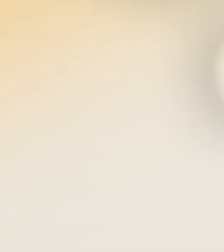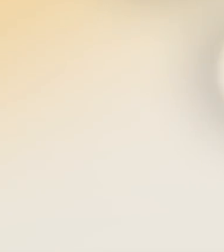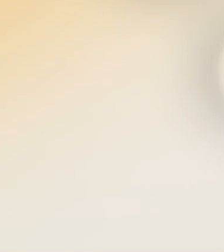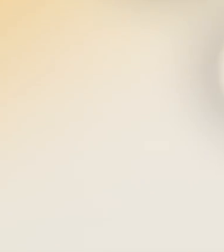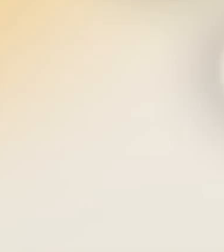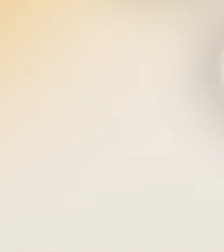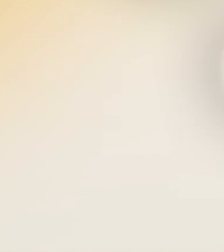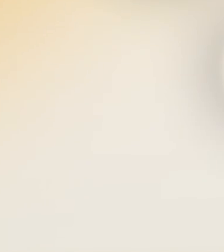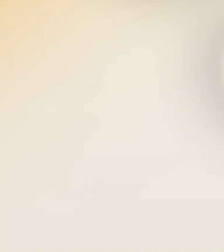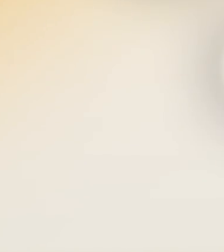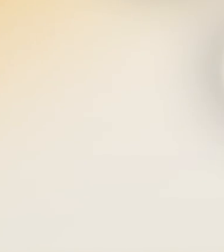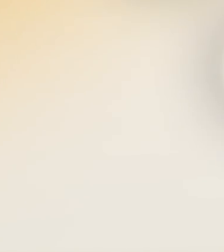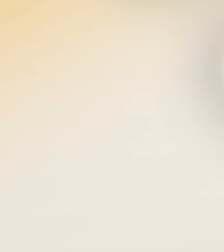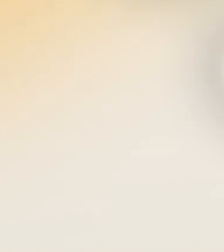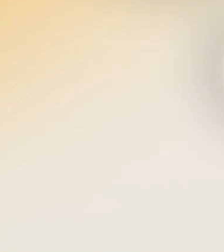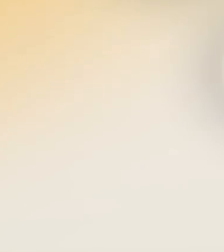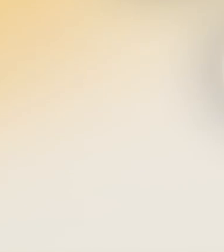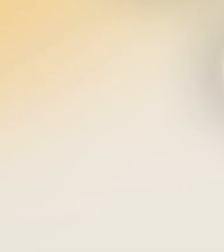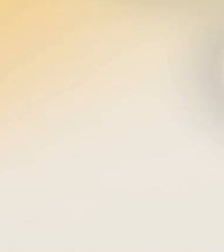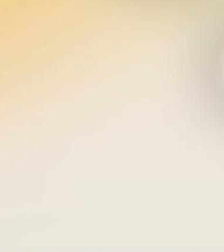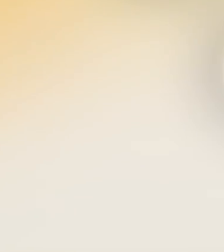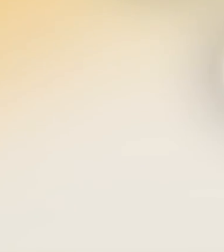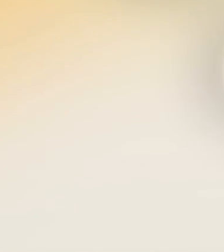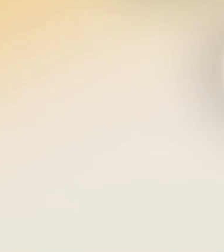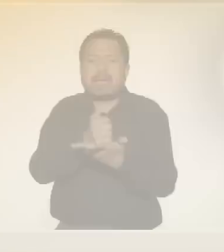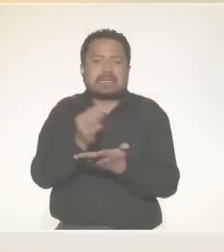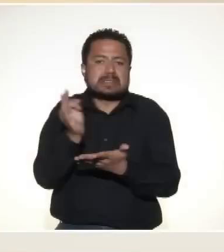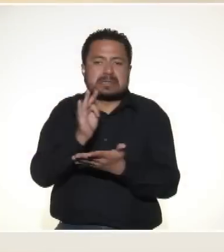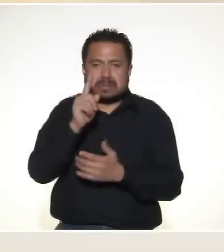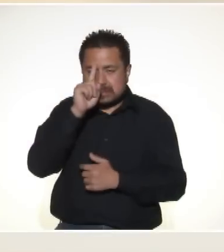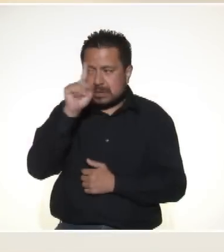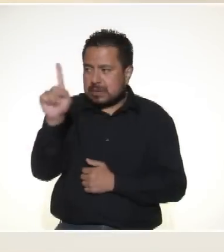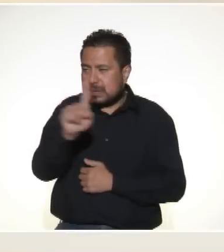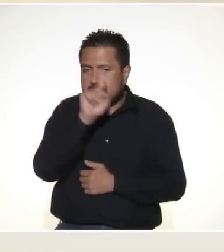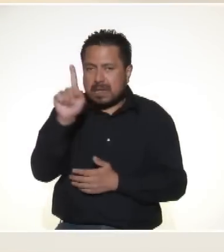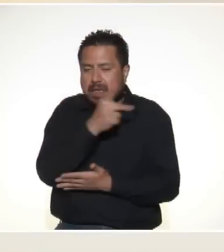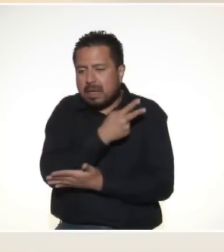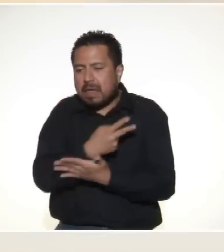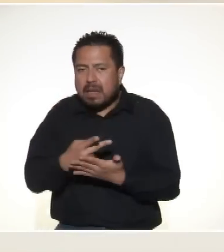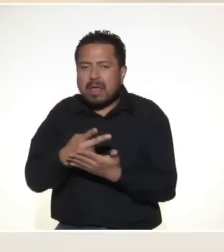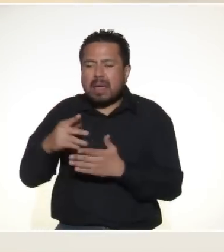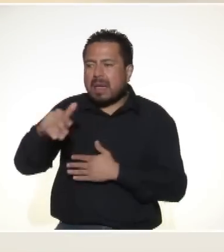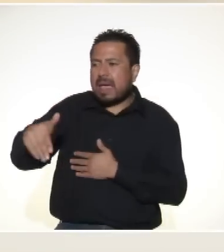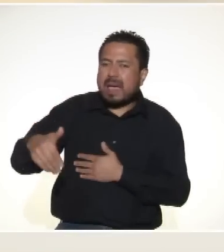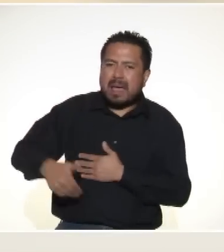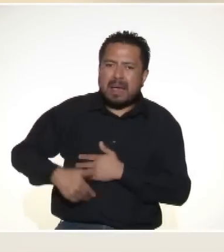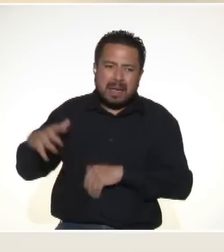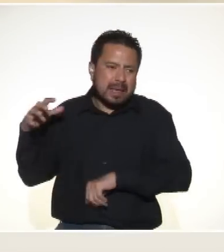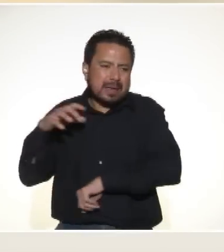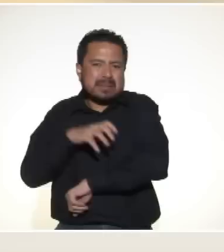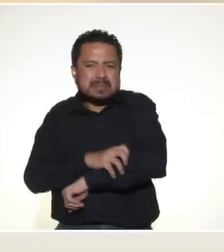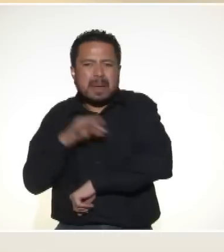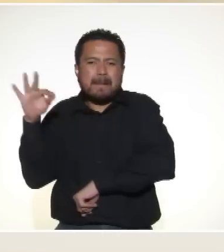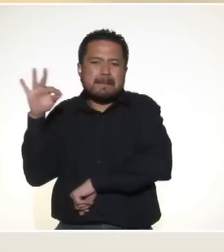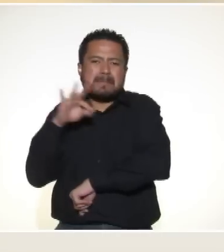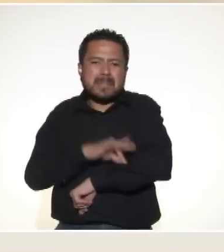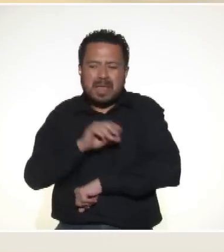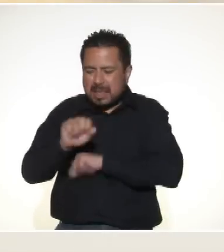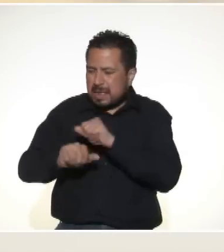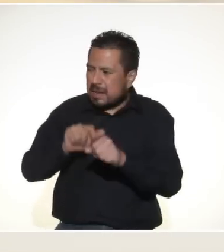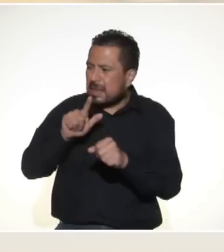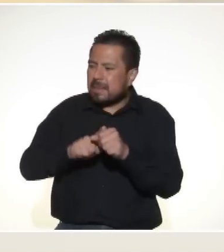Capacitarse en primeros auxilios puede ayudar en casos de desmayos, fracturas, mordeduras, picaduras de